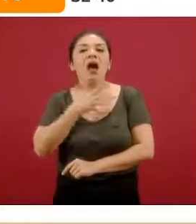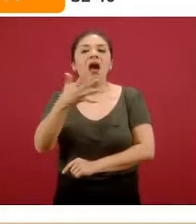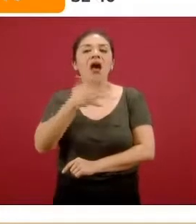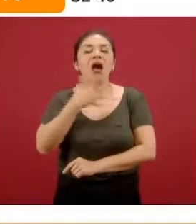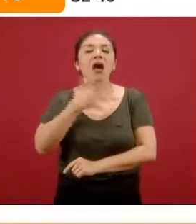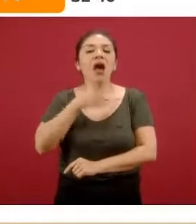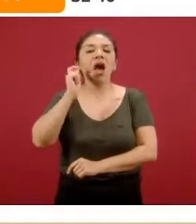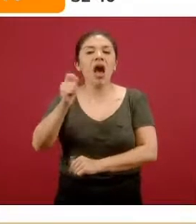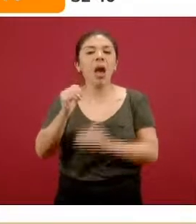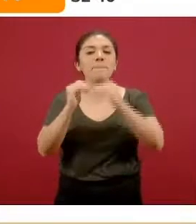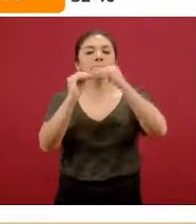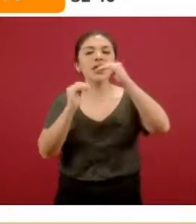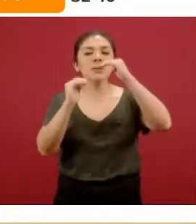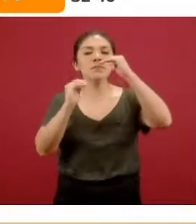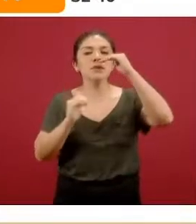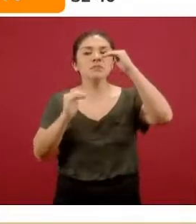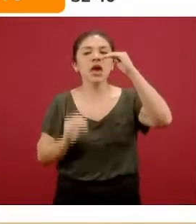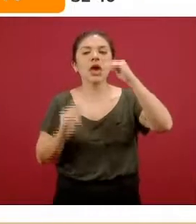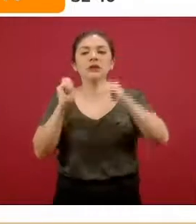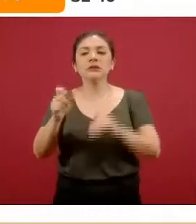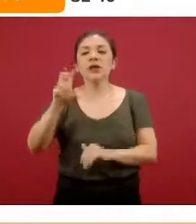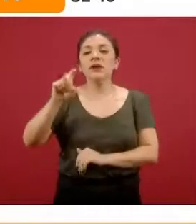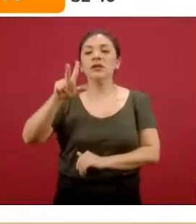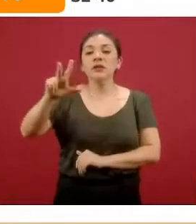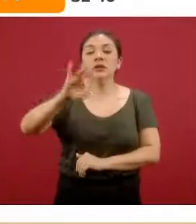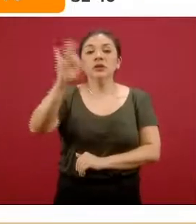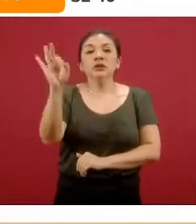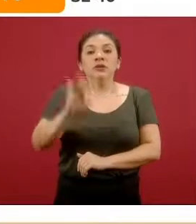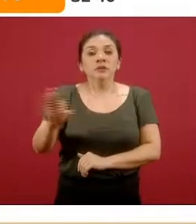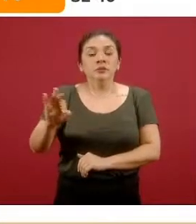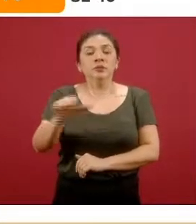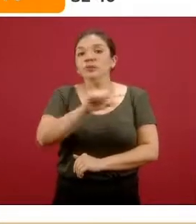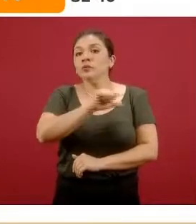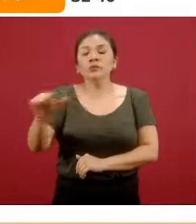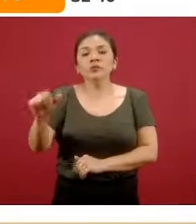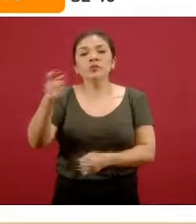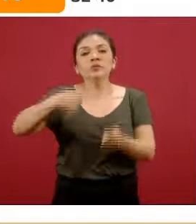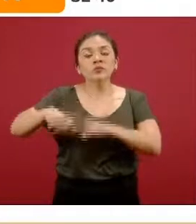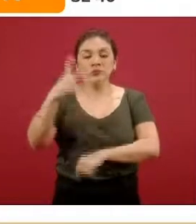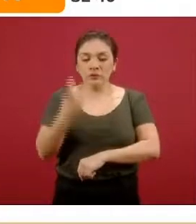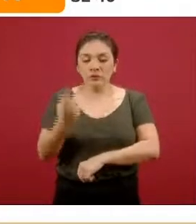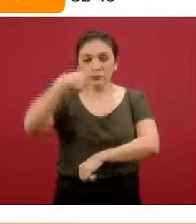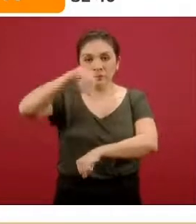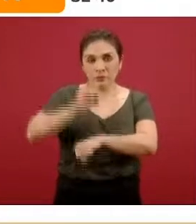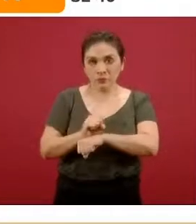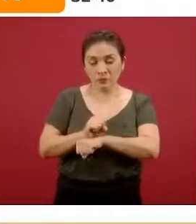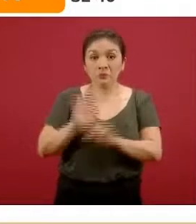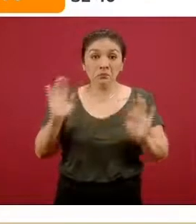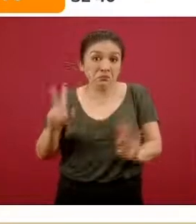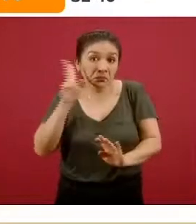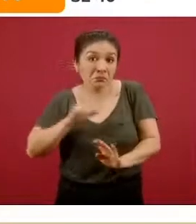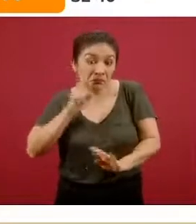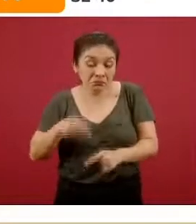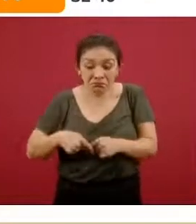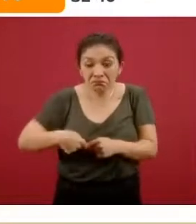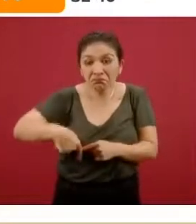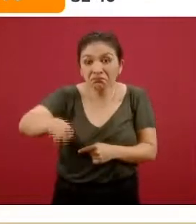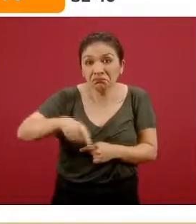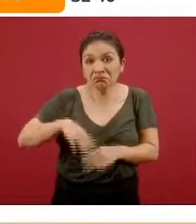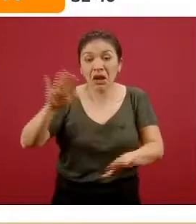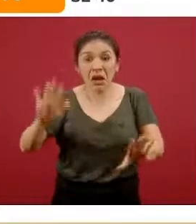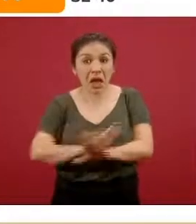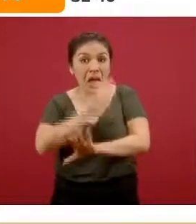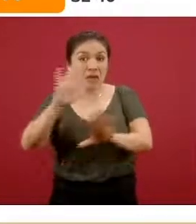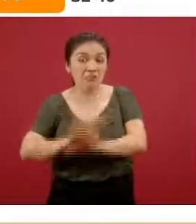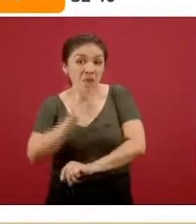tendencia descendente, siendo de 38% para esta semana. Vamos a ver también cómo este porcentaje